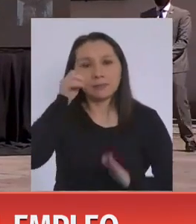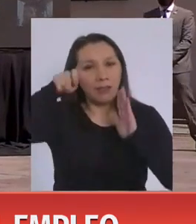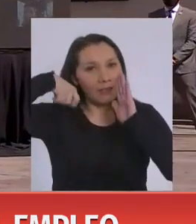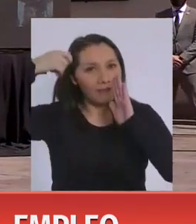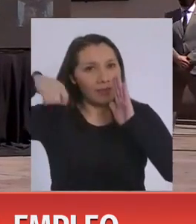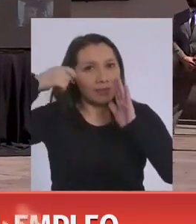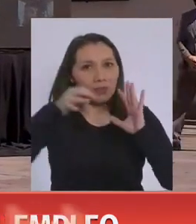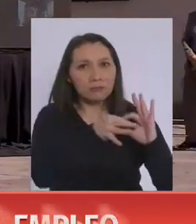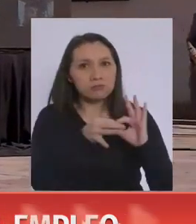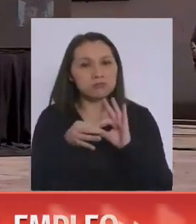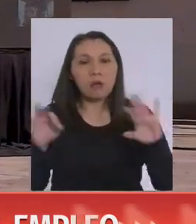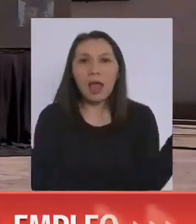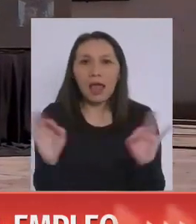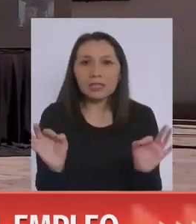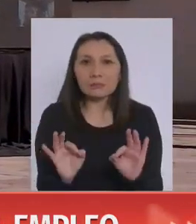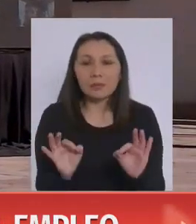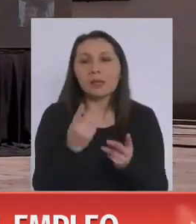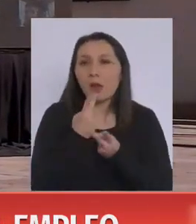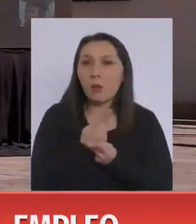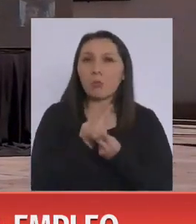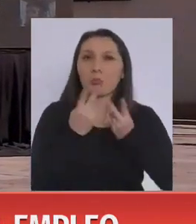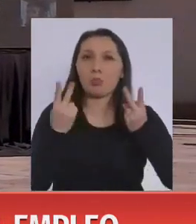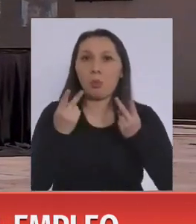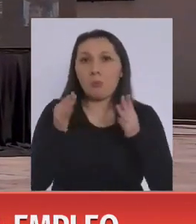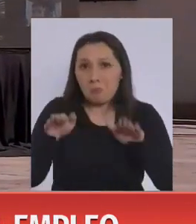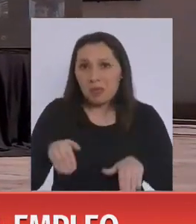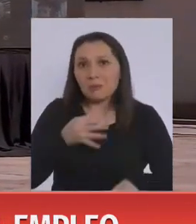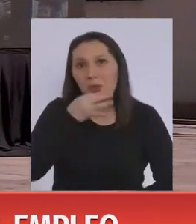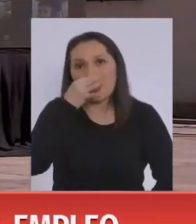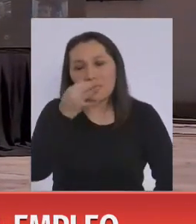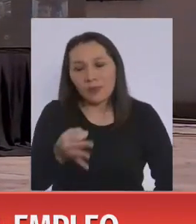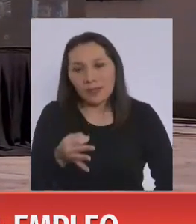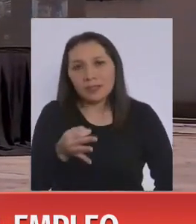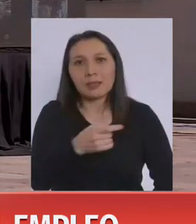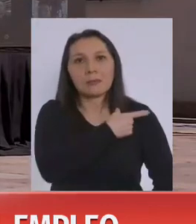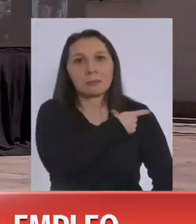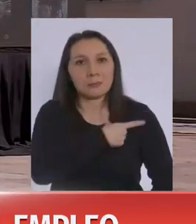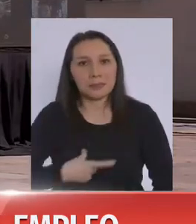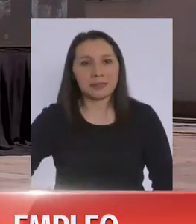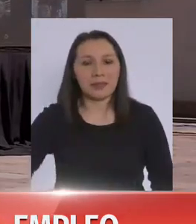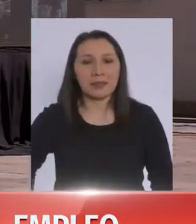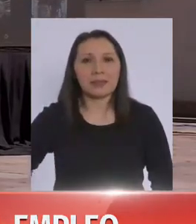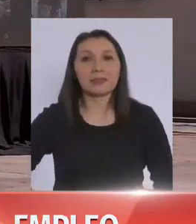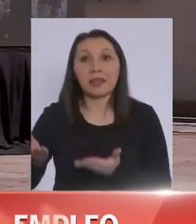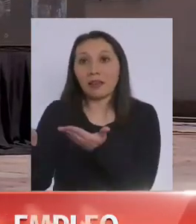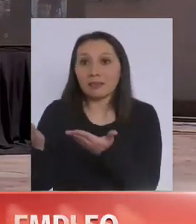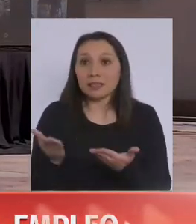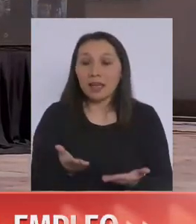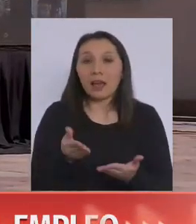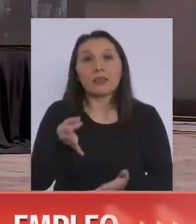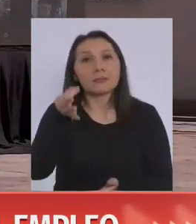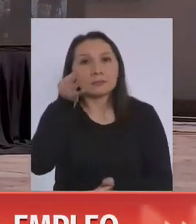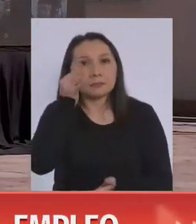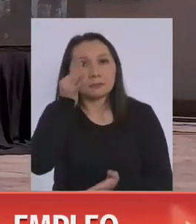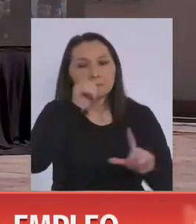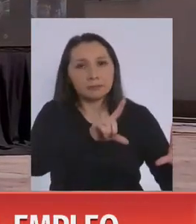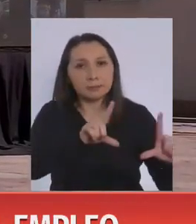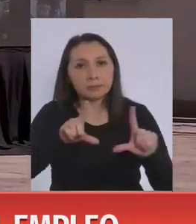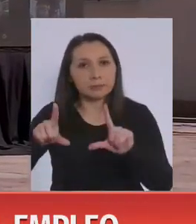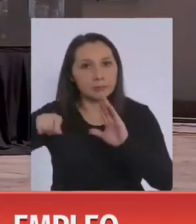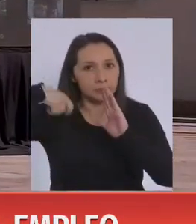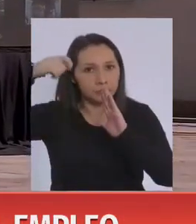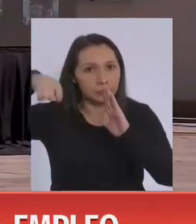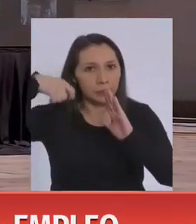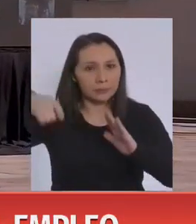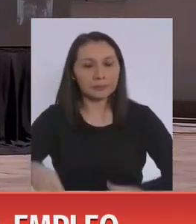el otro también a la reincorporación de aquellos trabajadores que han sido despedidos. Por supuesto, les decíamos que Davor Juranovic está en el Palacio de la Moneda con